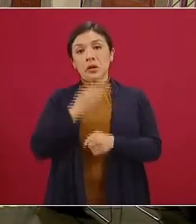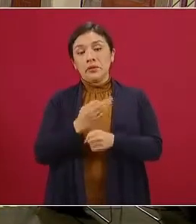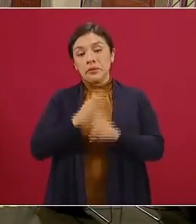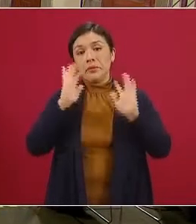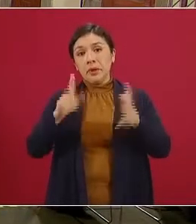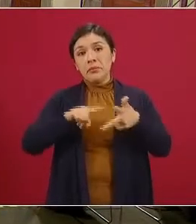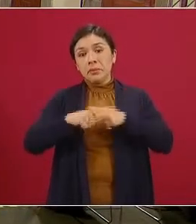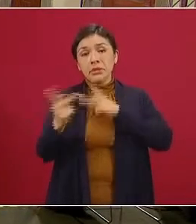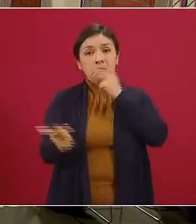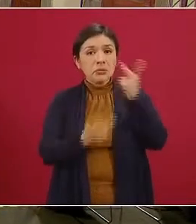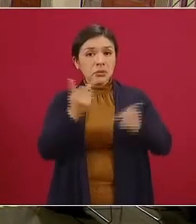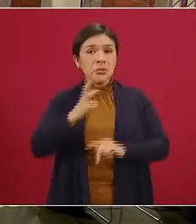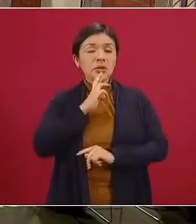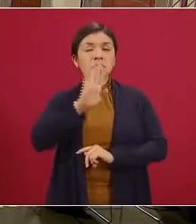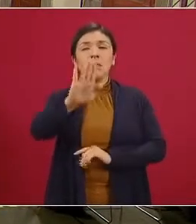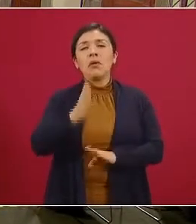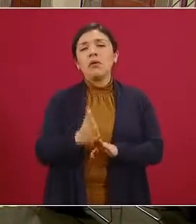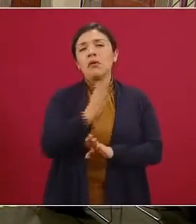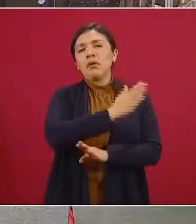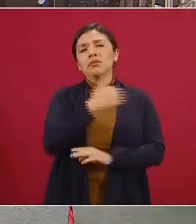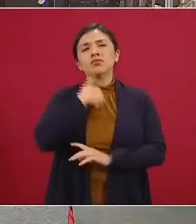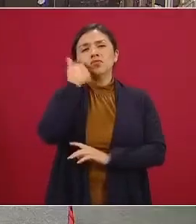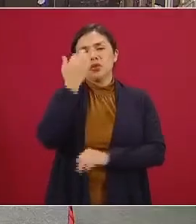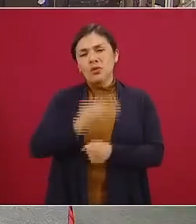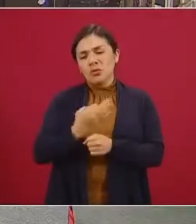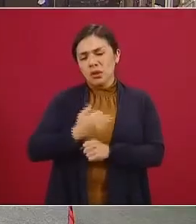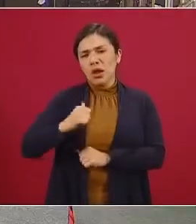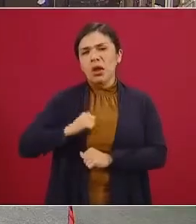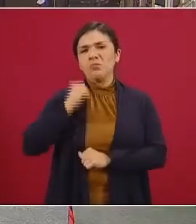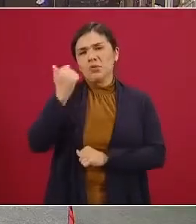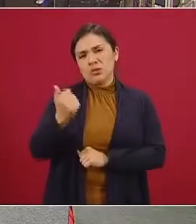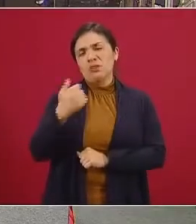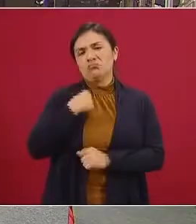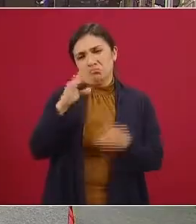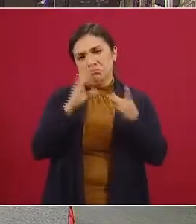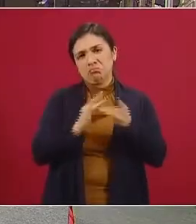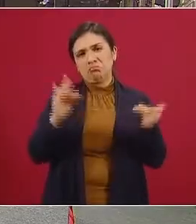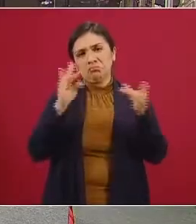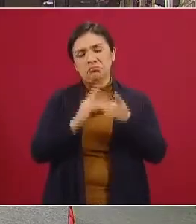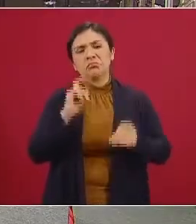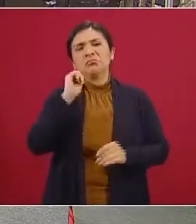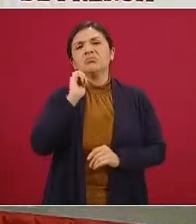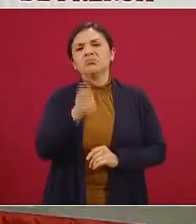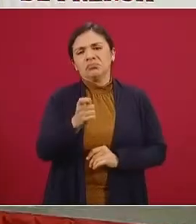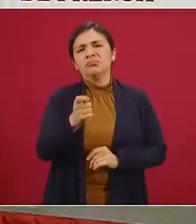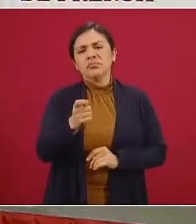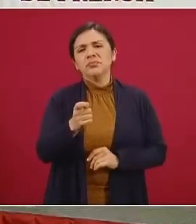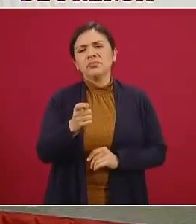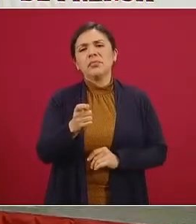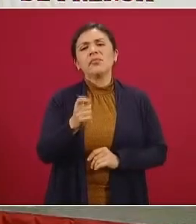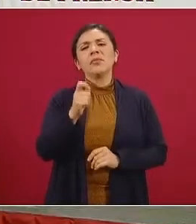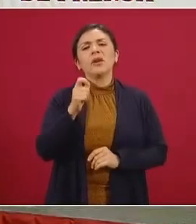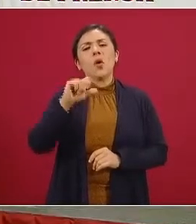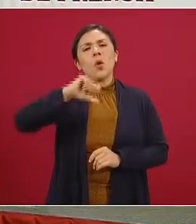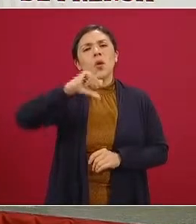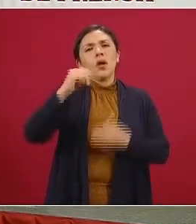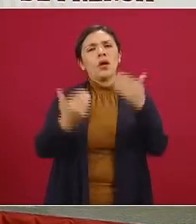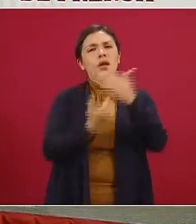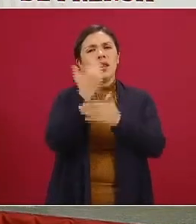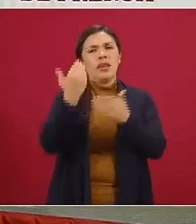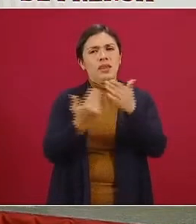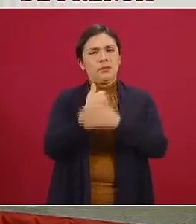a preguntas, pero antes quisiera aprovechar para hacer un comentario que se relaciona con lo que comentamos esta